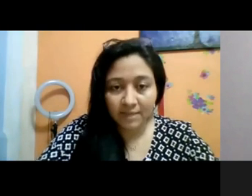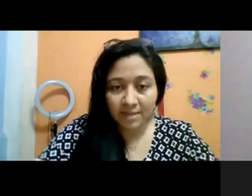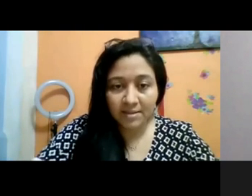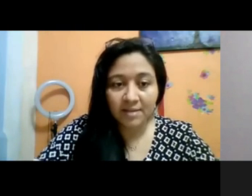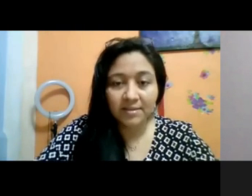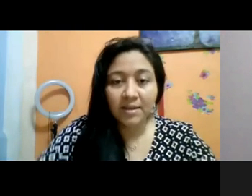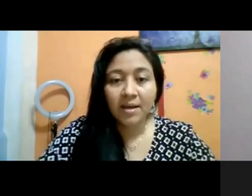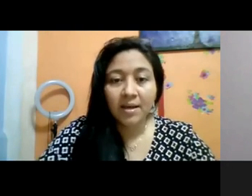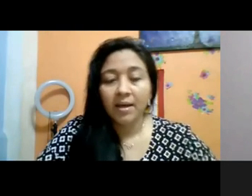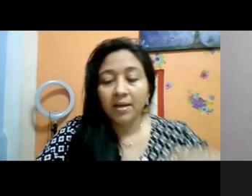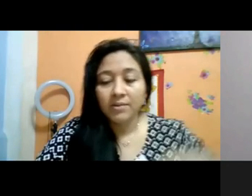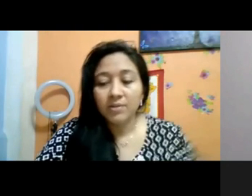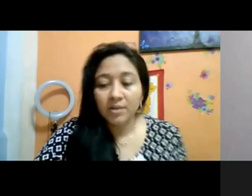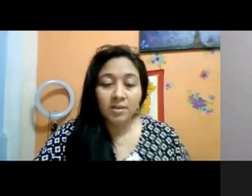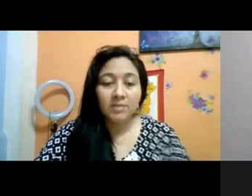Así es.